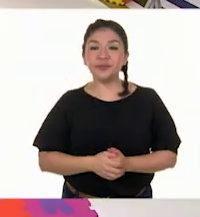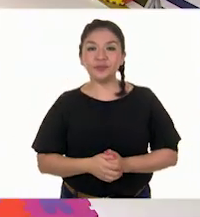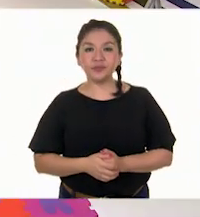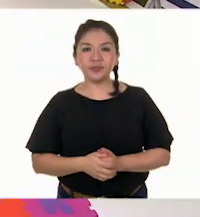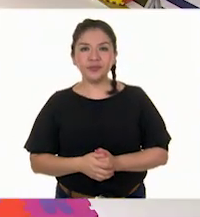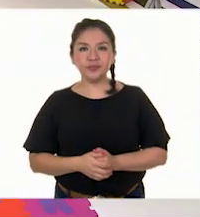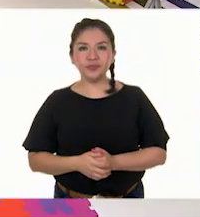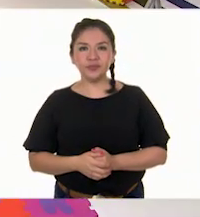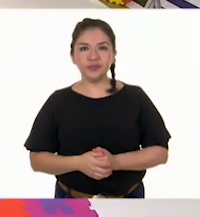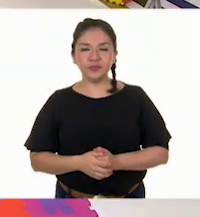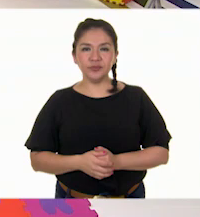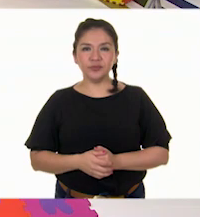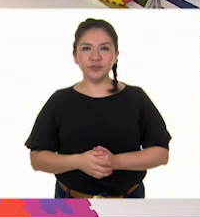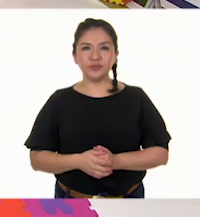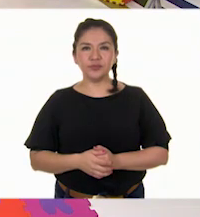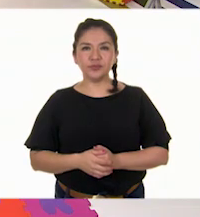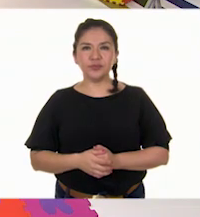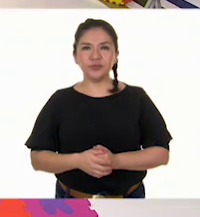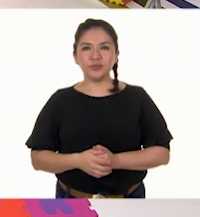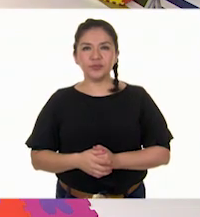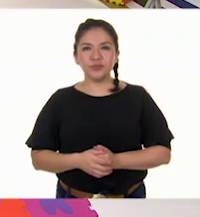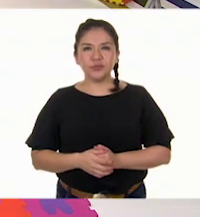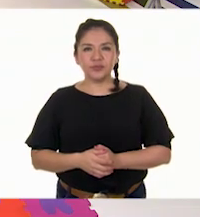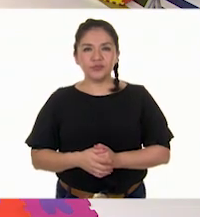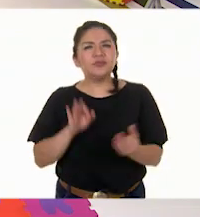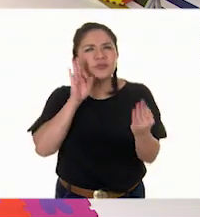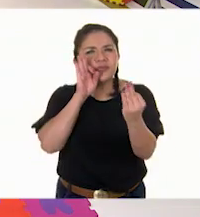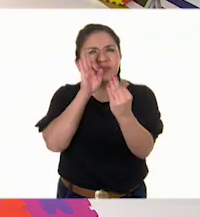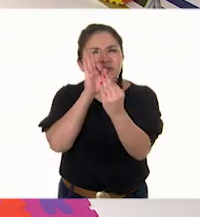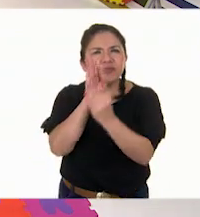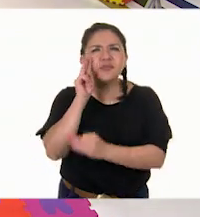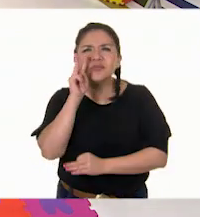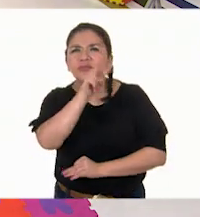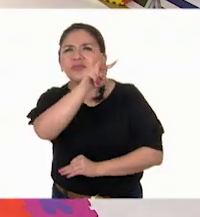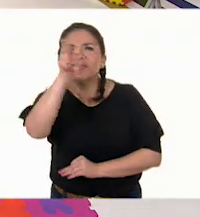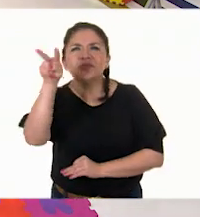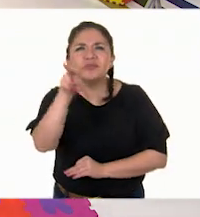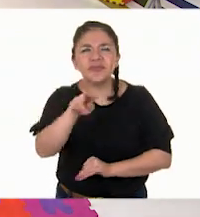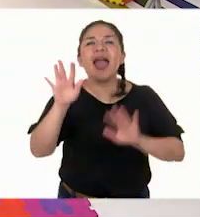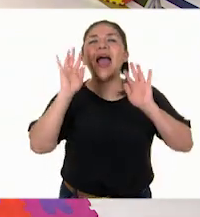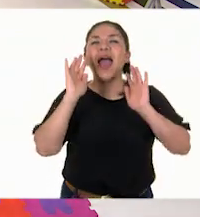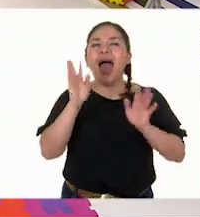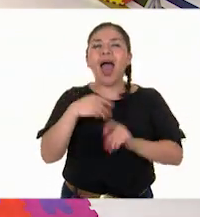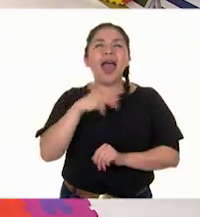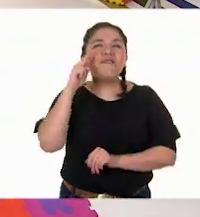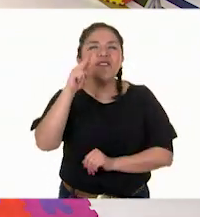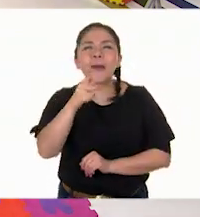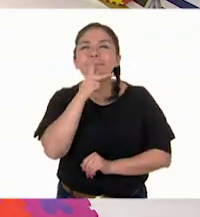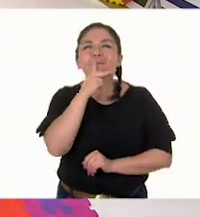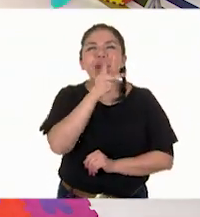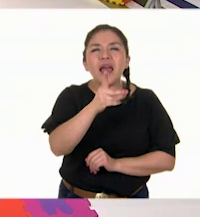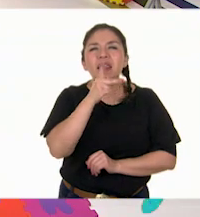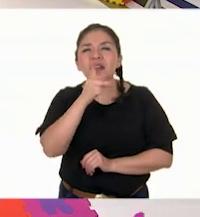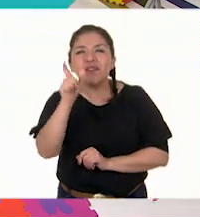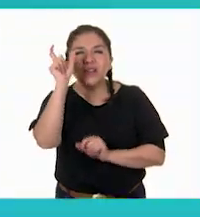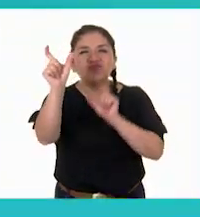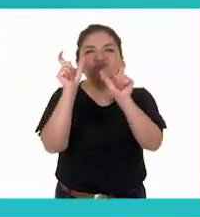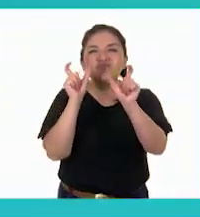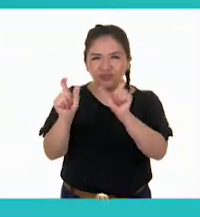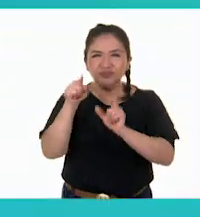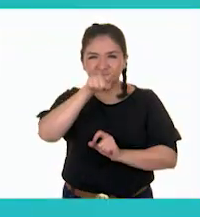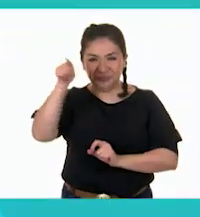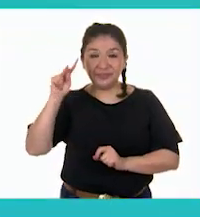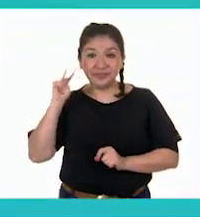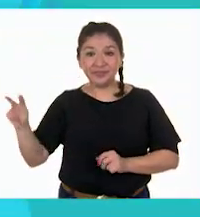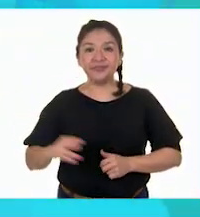pantalla el texto. Perfecto, vamos a verlo, el texto. Ah, ya empecé a ver conectores. Uh-huh. Ahí está.